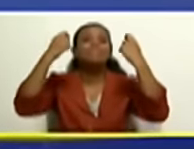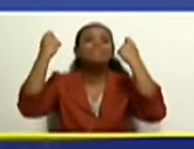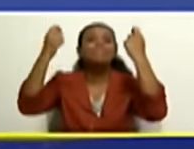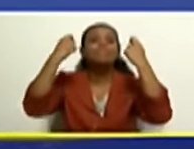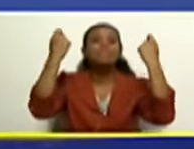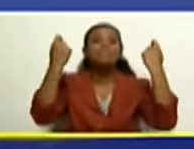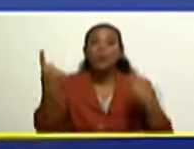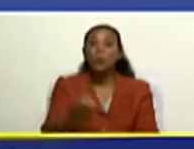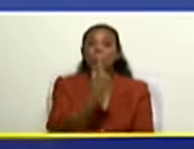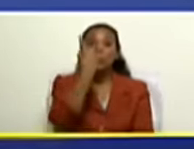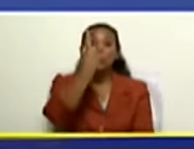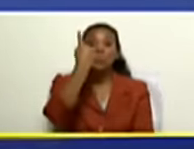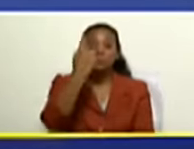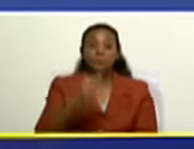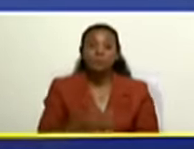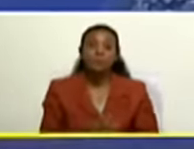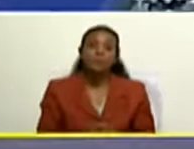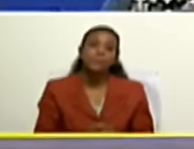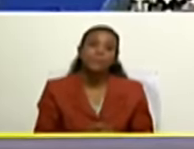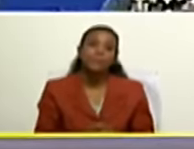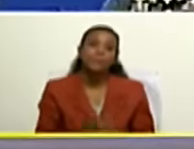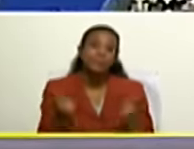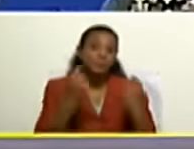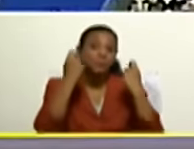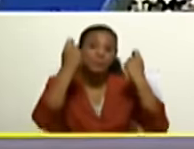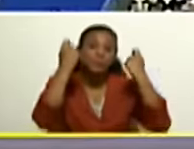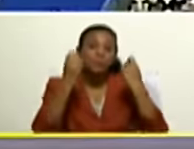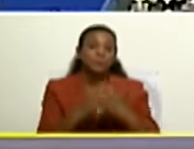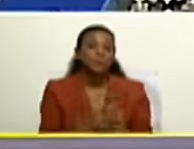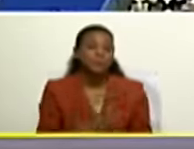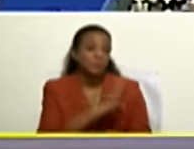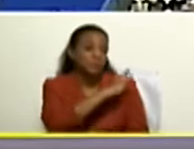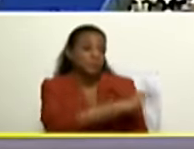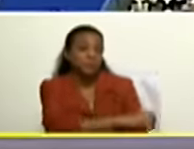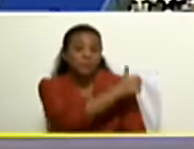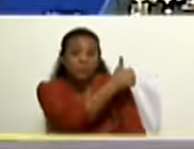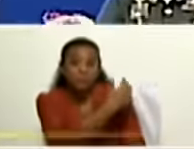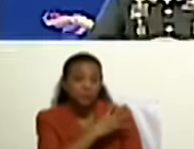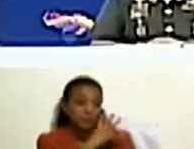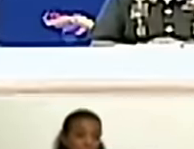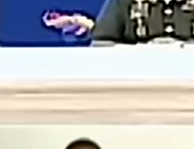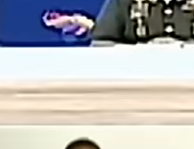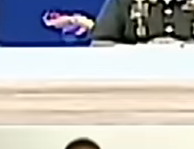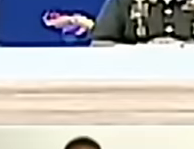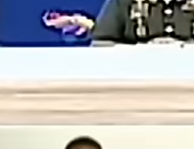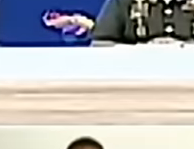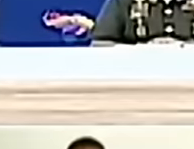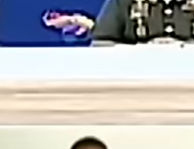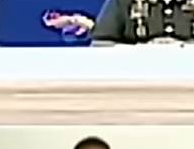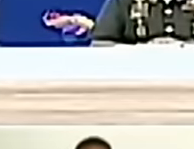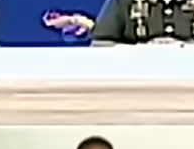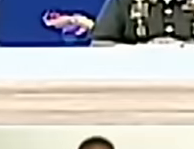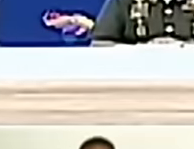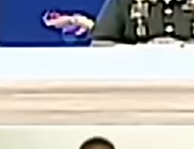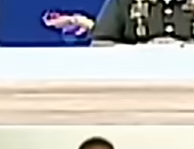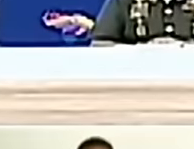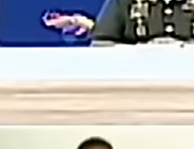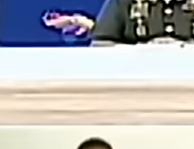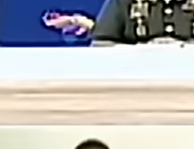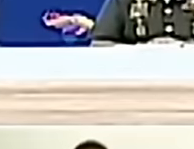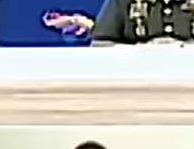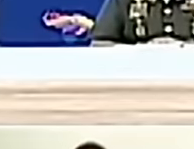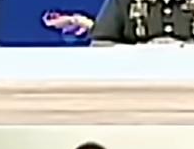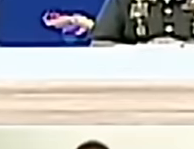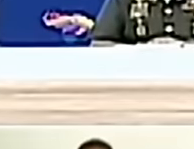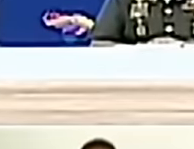Esto es único, general Padrino, general Hernández Lares, comandantes de los componentes de las